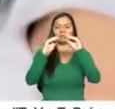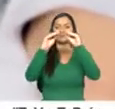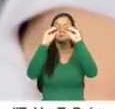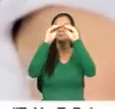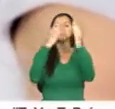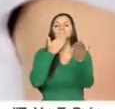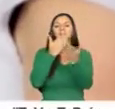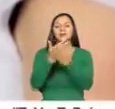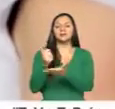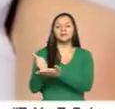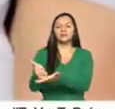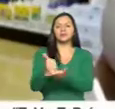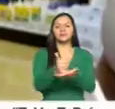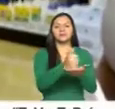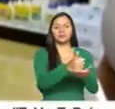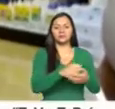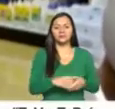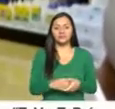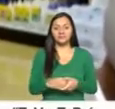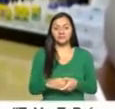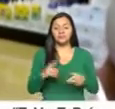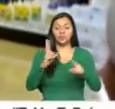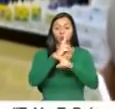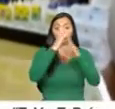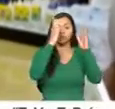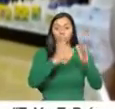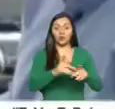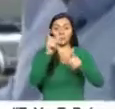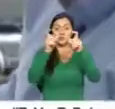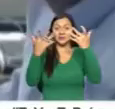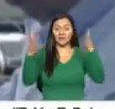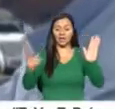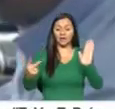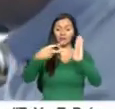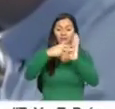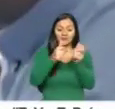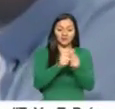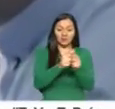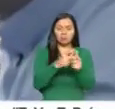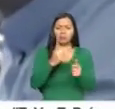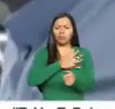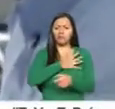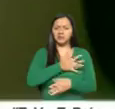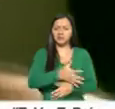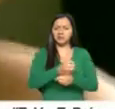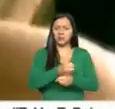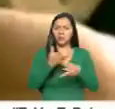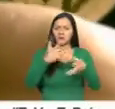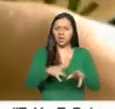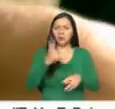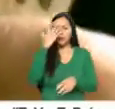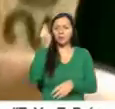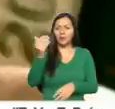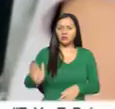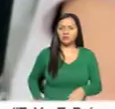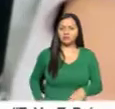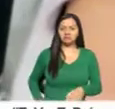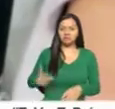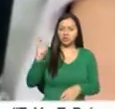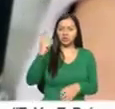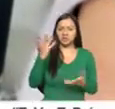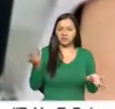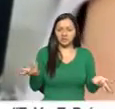gracias a los beneficios que brinda. Los usuarios de este sistema confían en la seguridad al no transportar el circulante